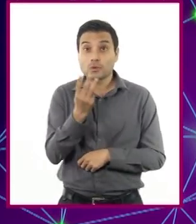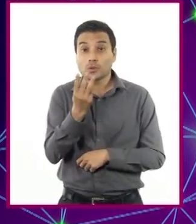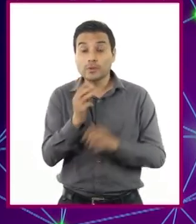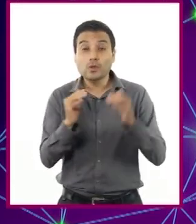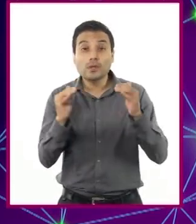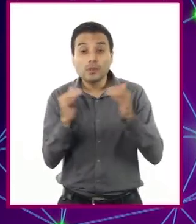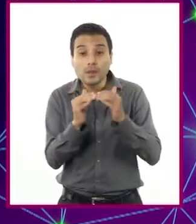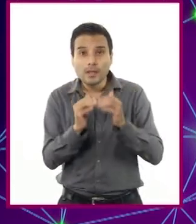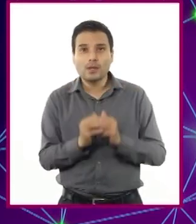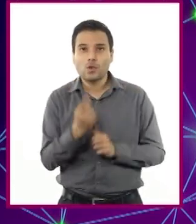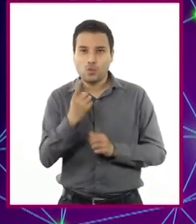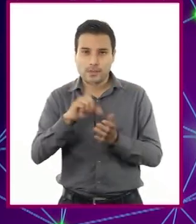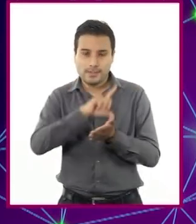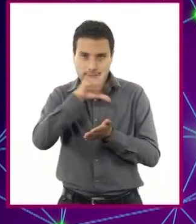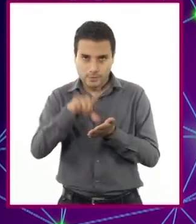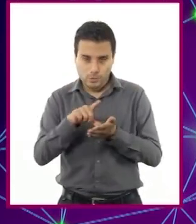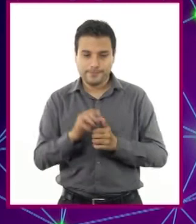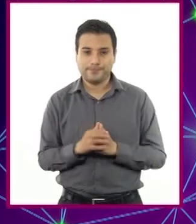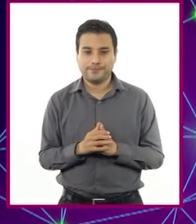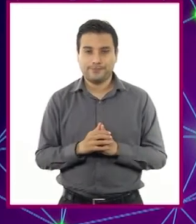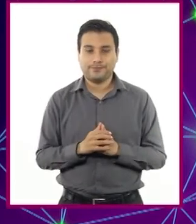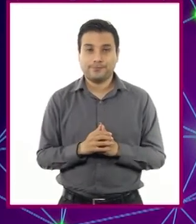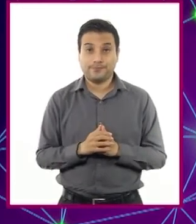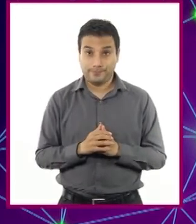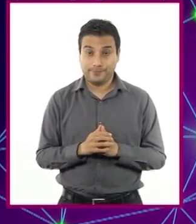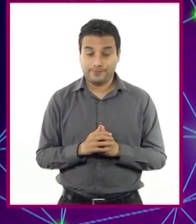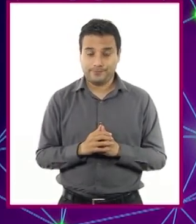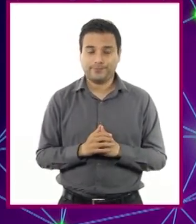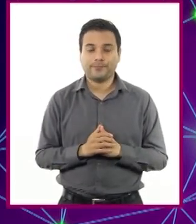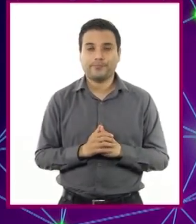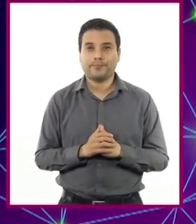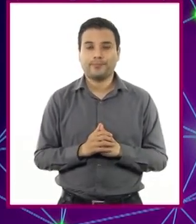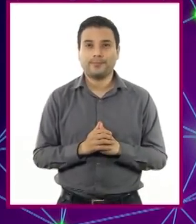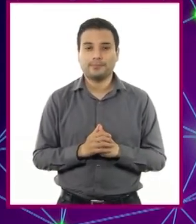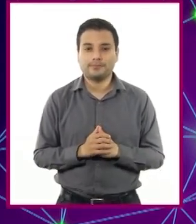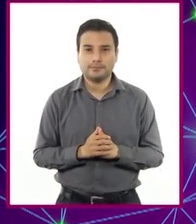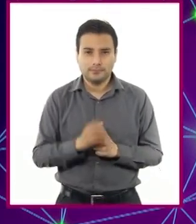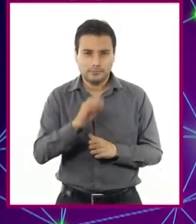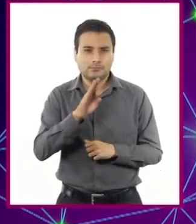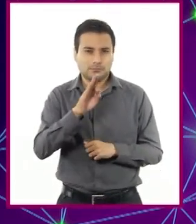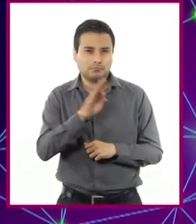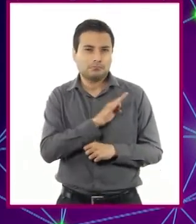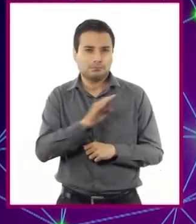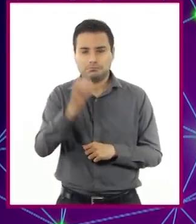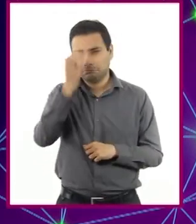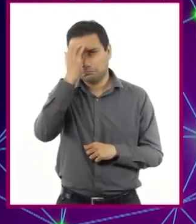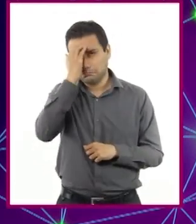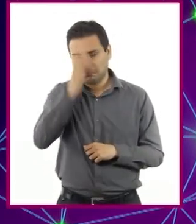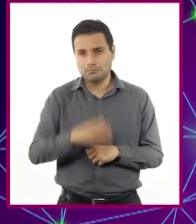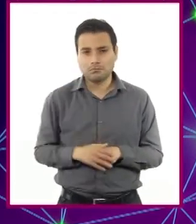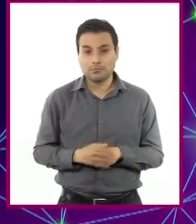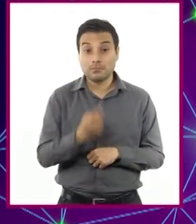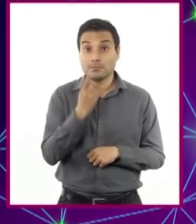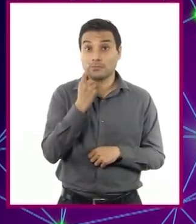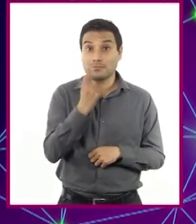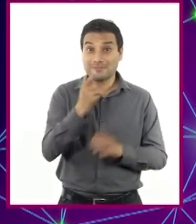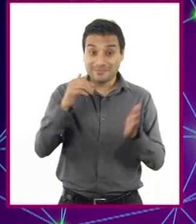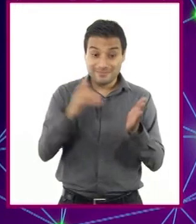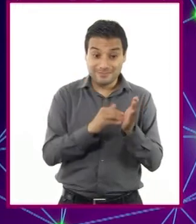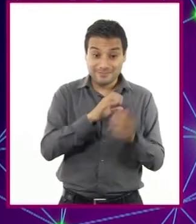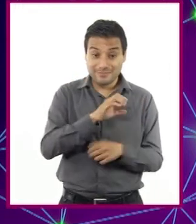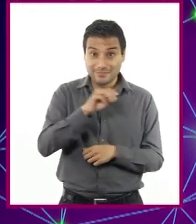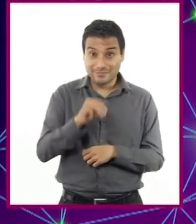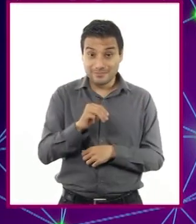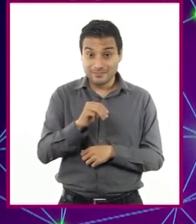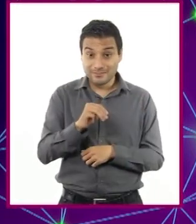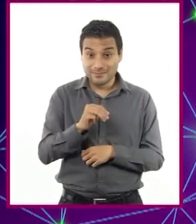equivale a 1 litro. A partir de esta equivalencia es posible determinar que 1000 centímetros